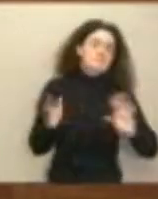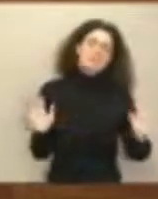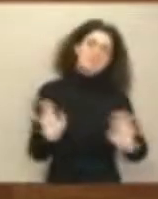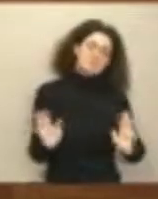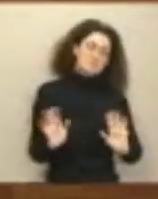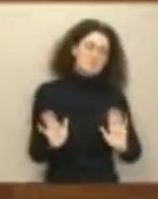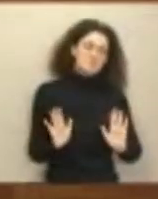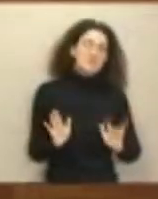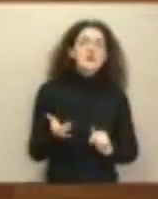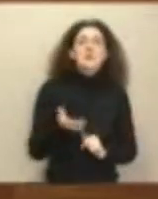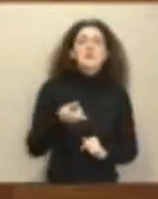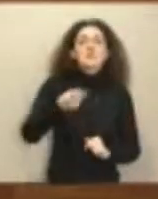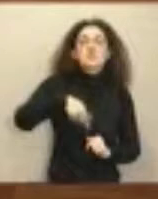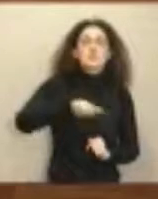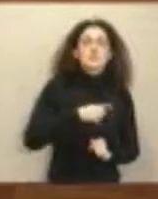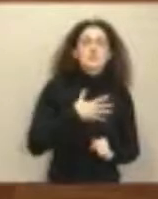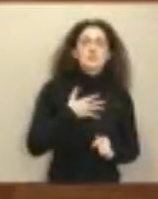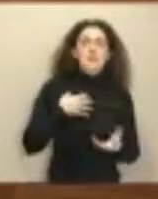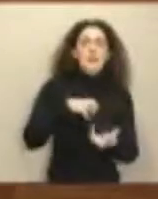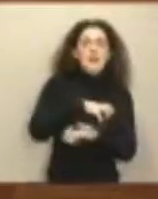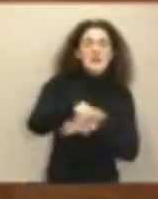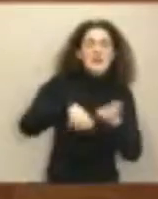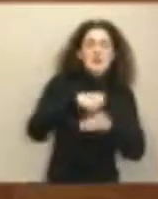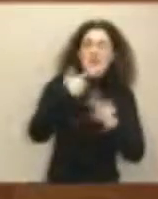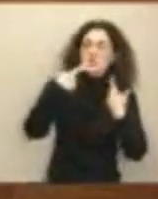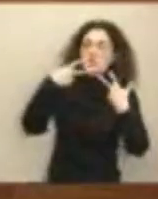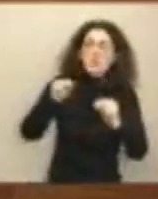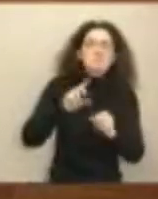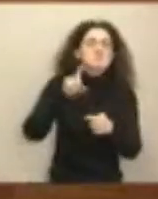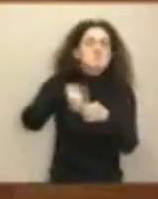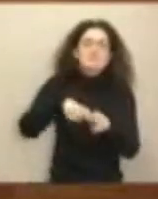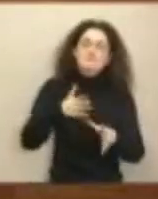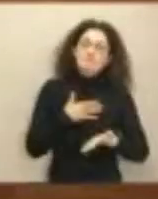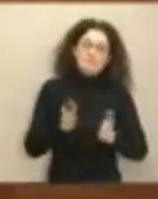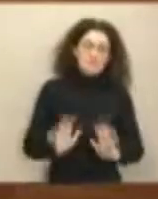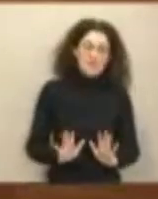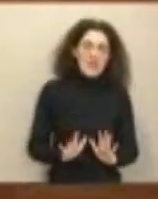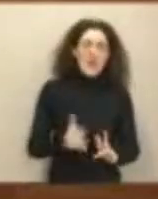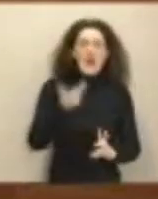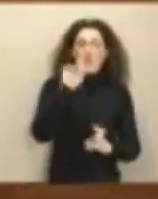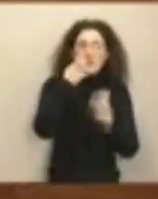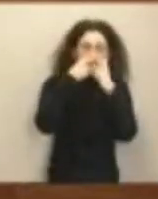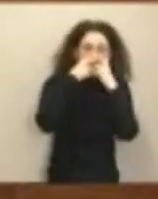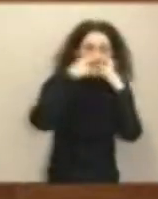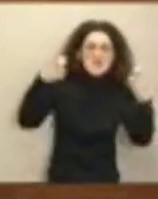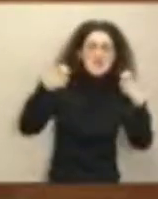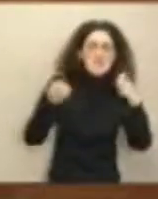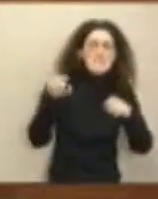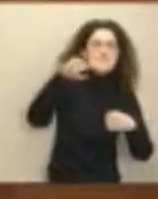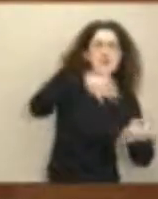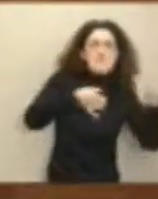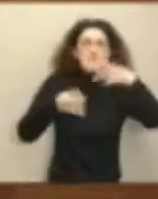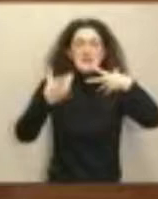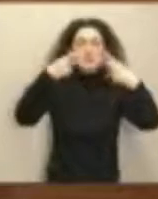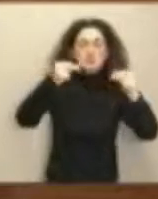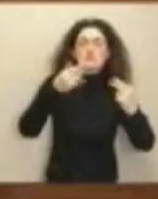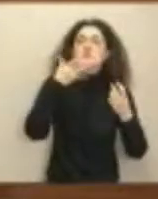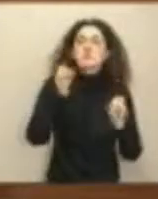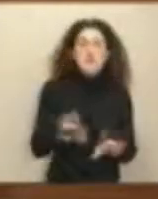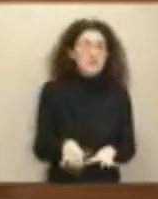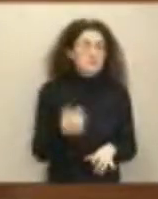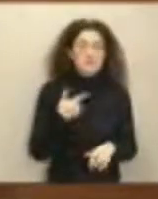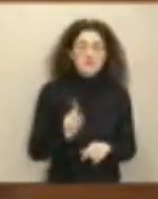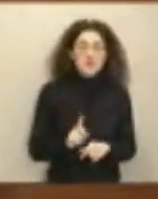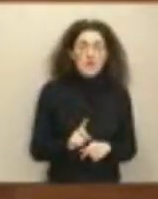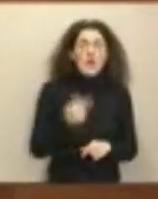Prescindimos de formar parte del guirigay del no, de a ver quién grita más alto el no, a ver quién